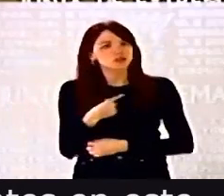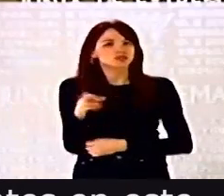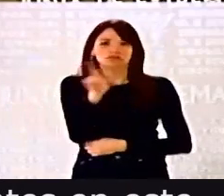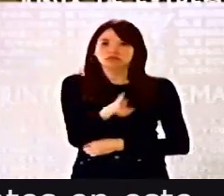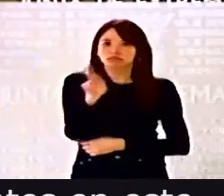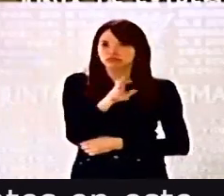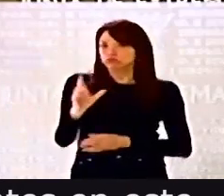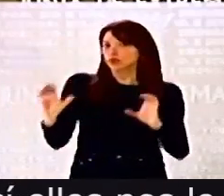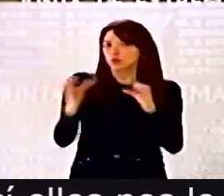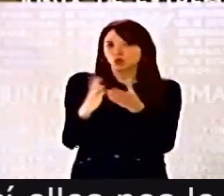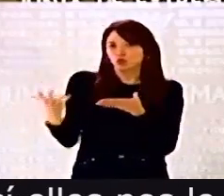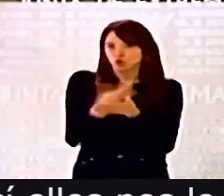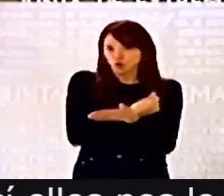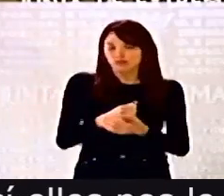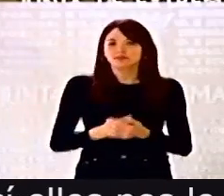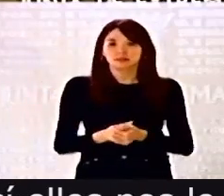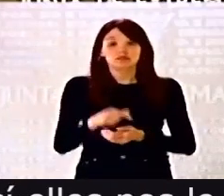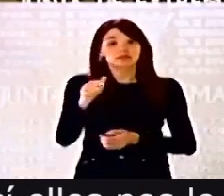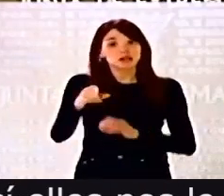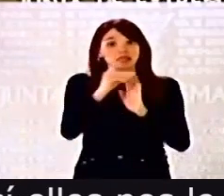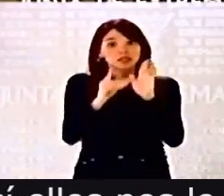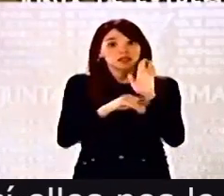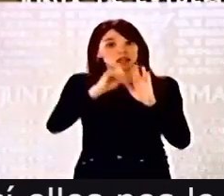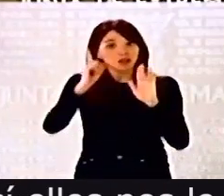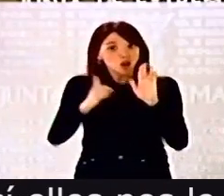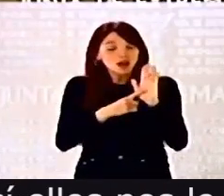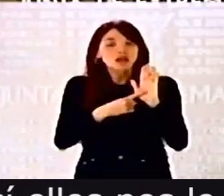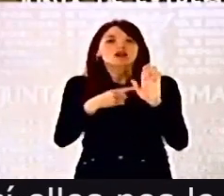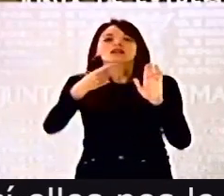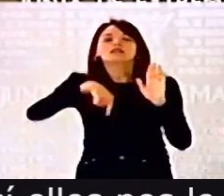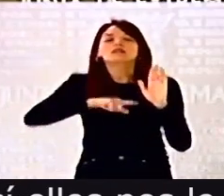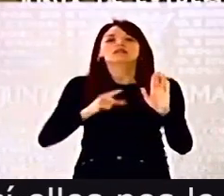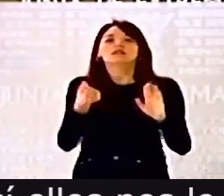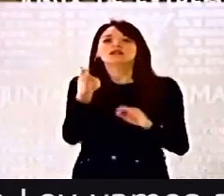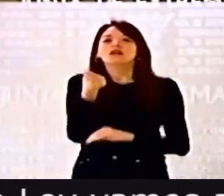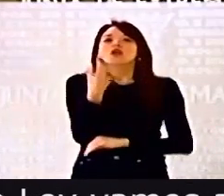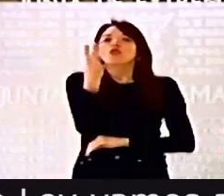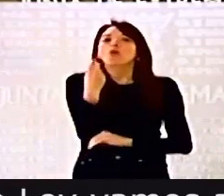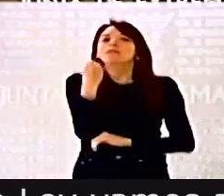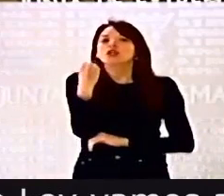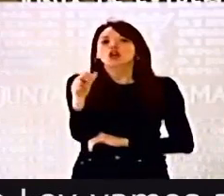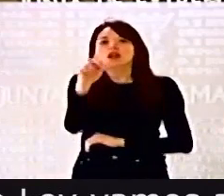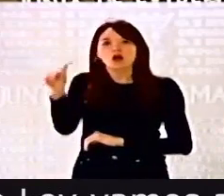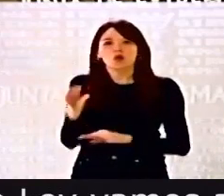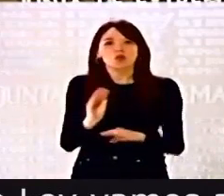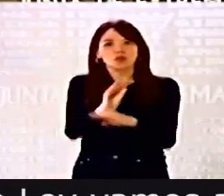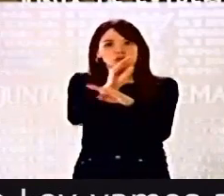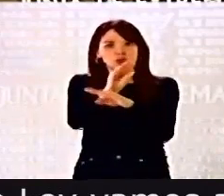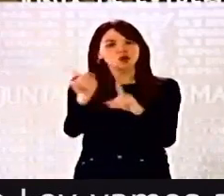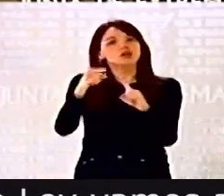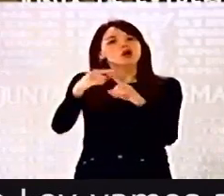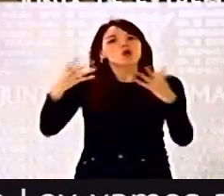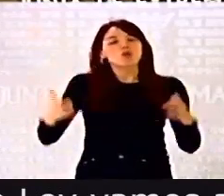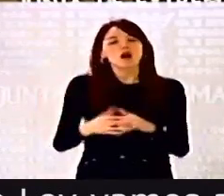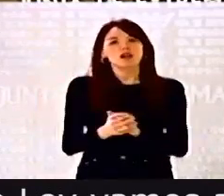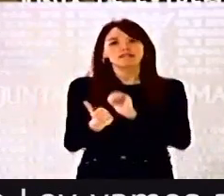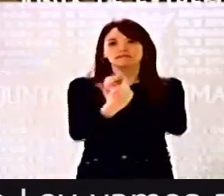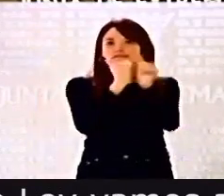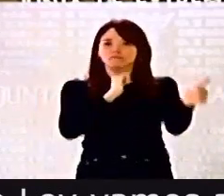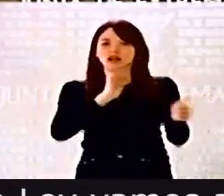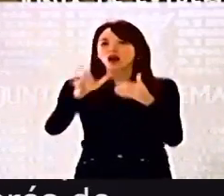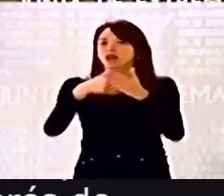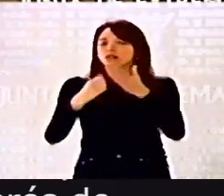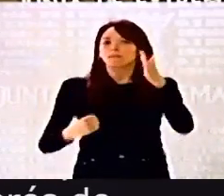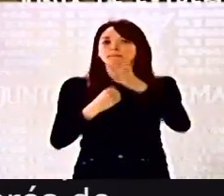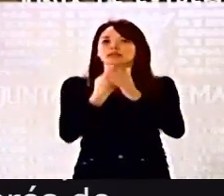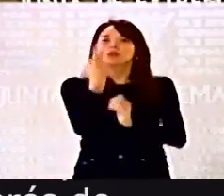reunión. Con este decreto ley, vamos a destinar 2 millones de euros para financiar el interés de préstamos de hasta 20.000